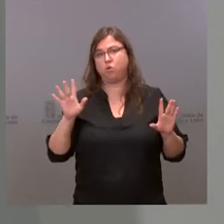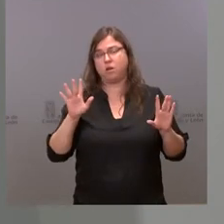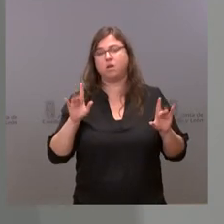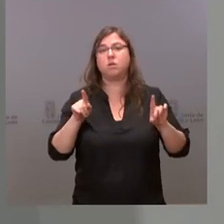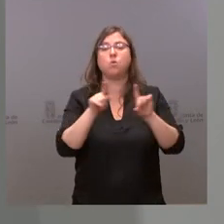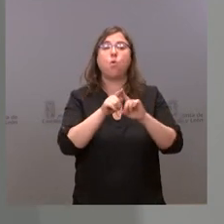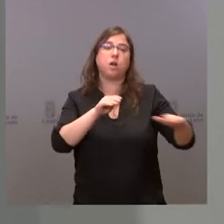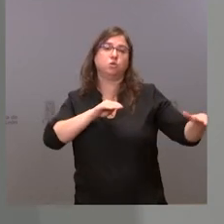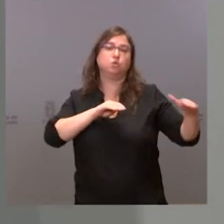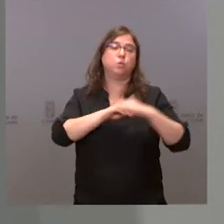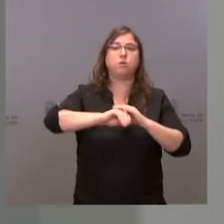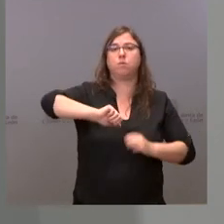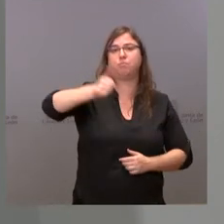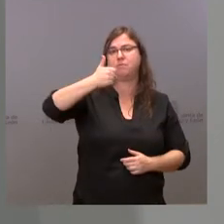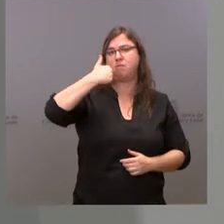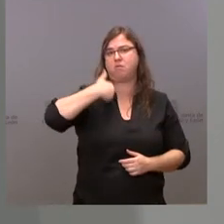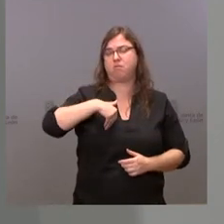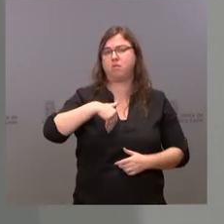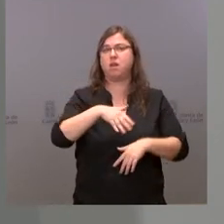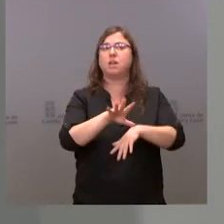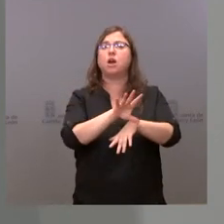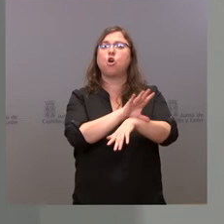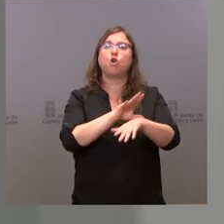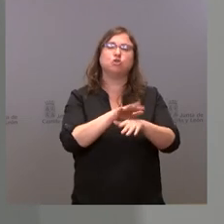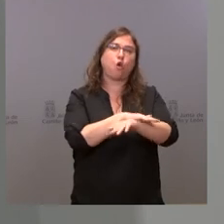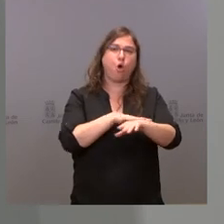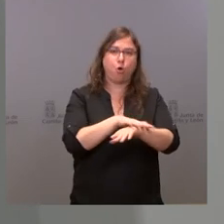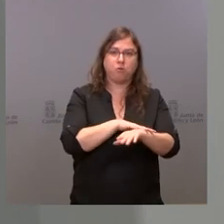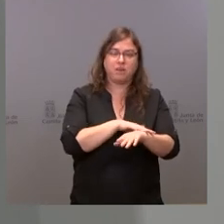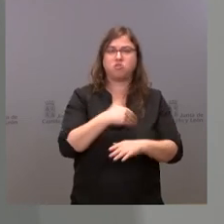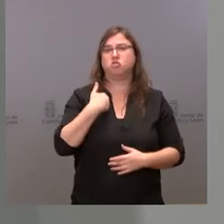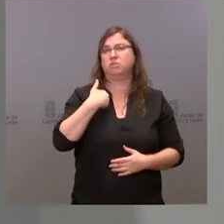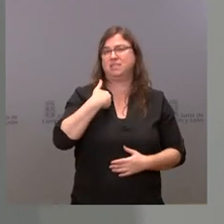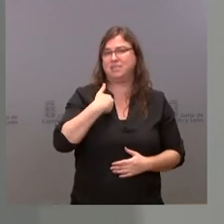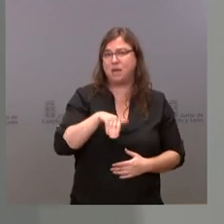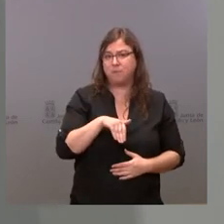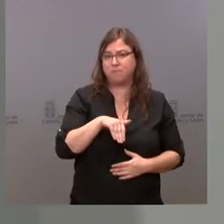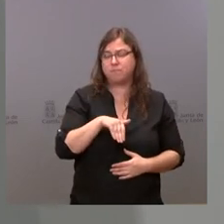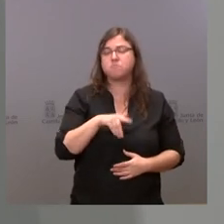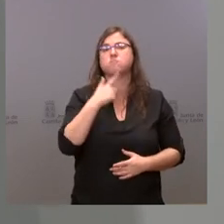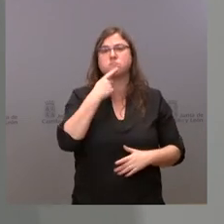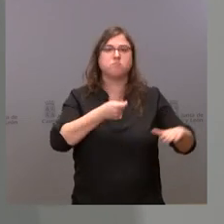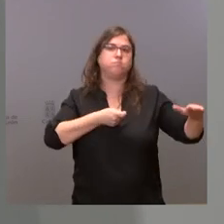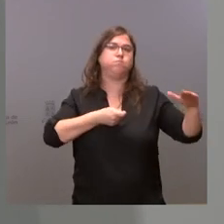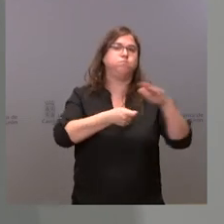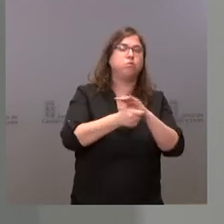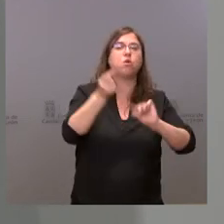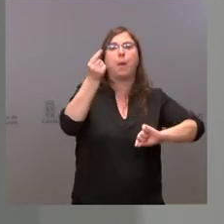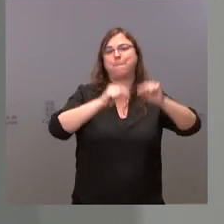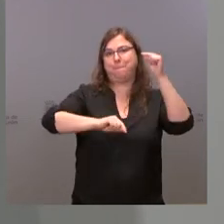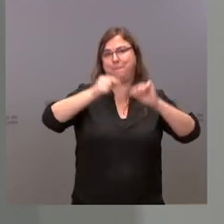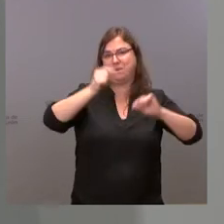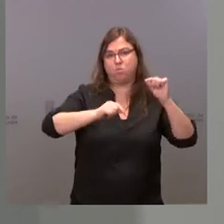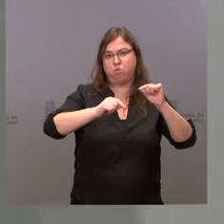sido aprobada por el consejo de gobierno de castilla y león' la vamos a cumplir y la imputar hemos al presupuesto vigente una